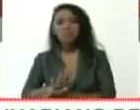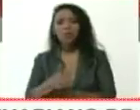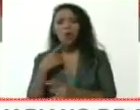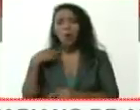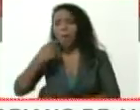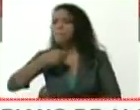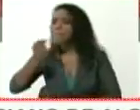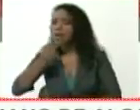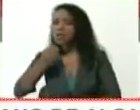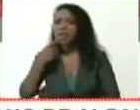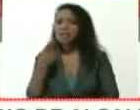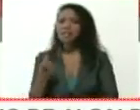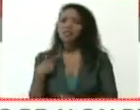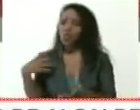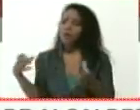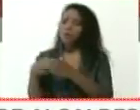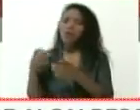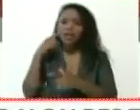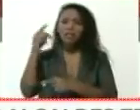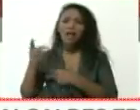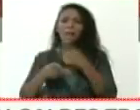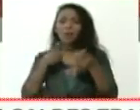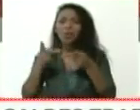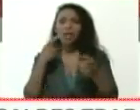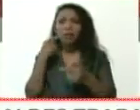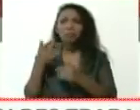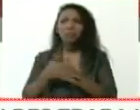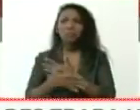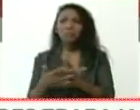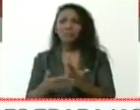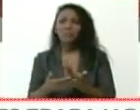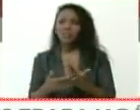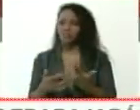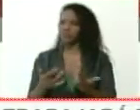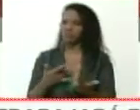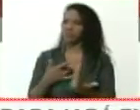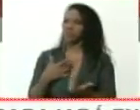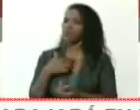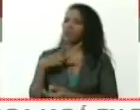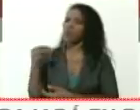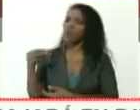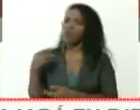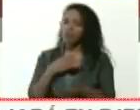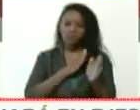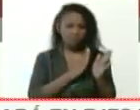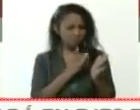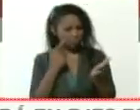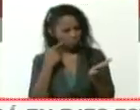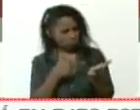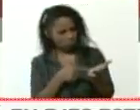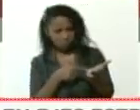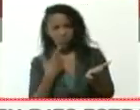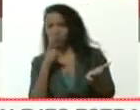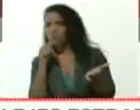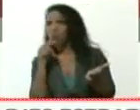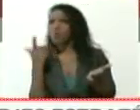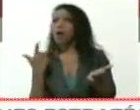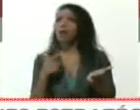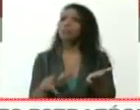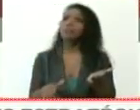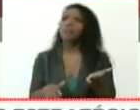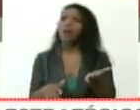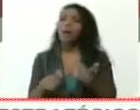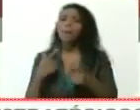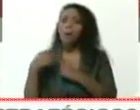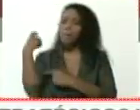decían, ¿usted se va a reunir con Nasrallah? Yo decía, no está en la agenda, no creo que no. Pero, y me volvían a preguntar, ¿pero